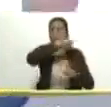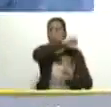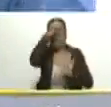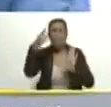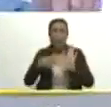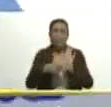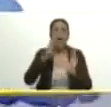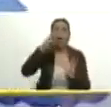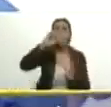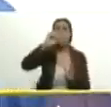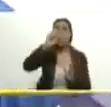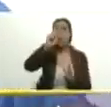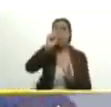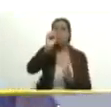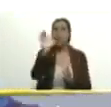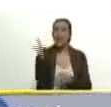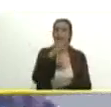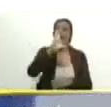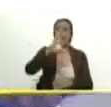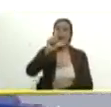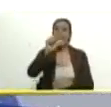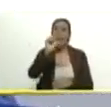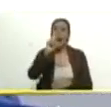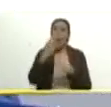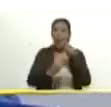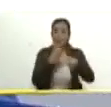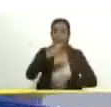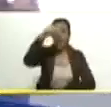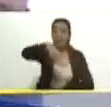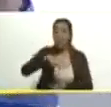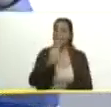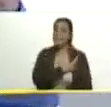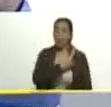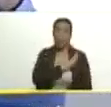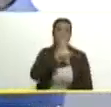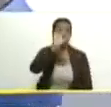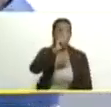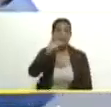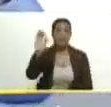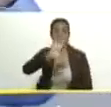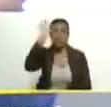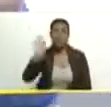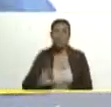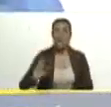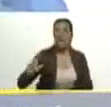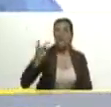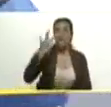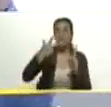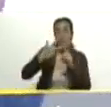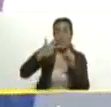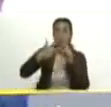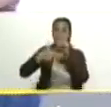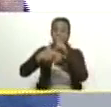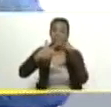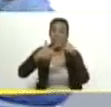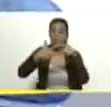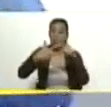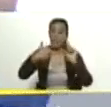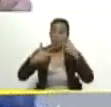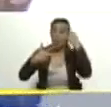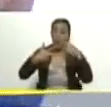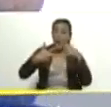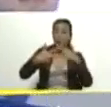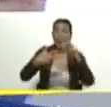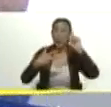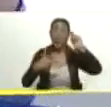el Monteclaro, que es una variedad hecha en el país, 100% venezolano. Y el tercer lugar, el segundo lugar, que fue un